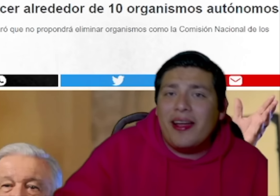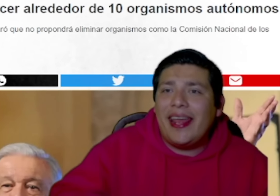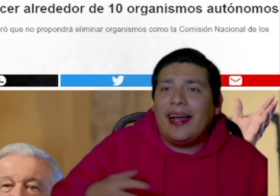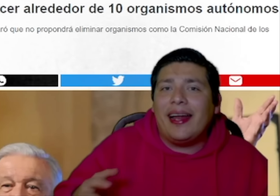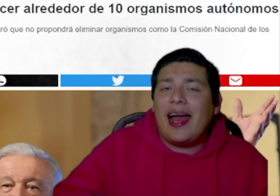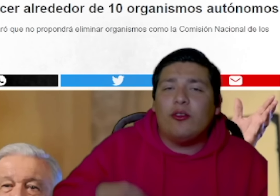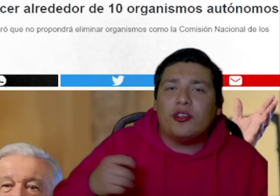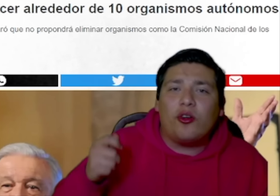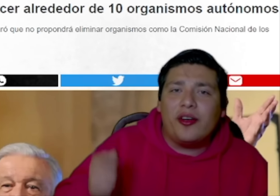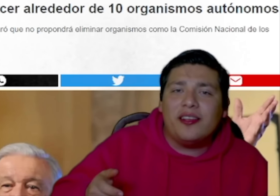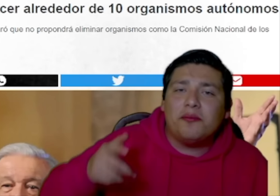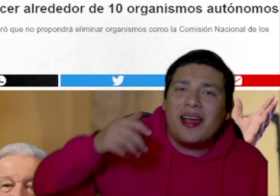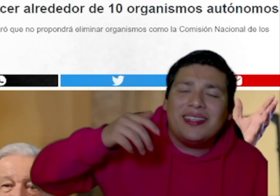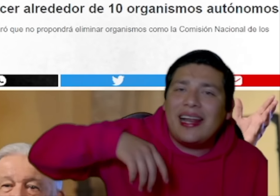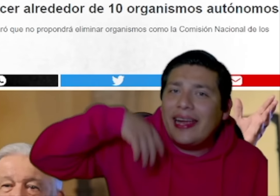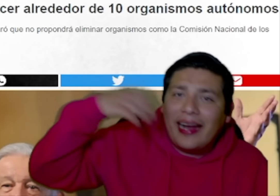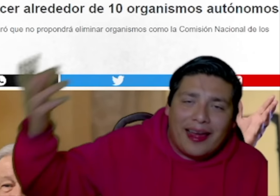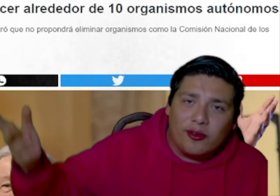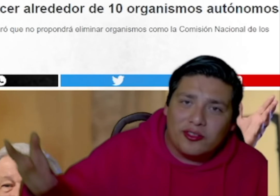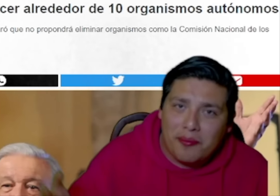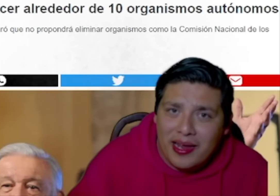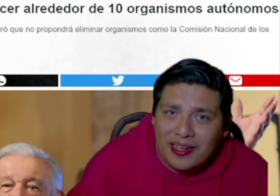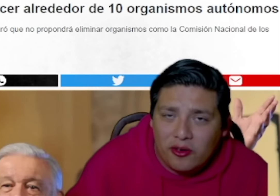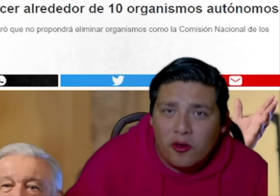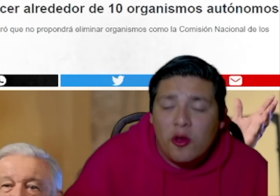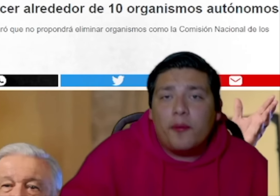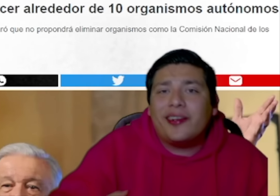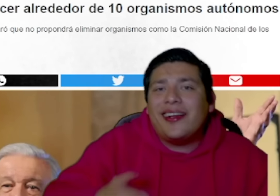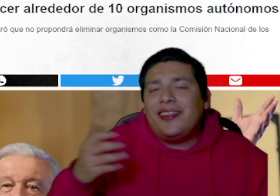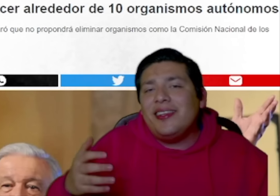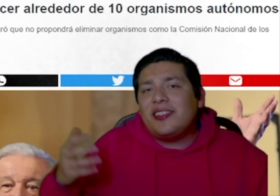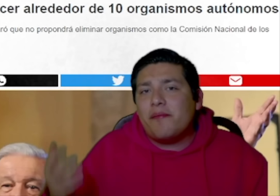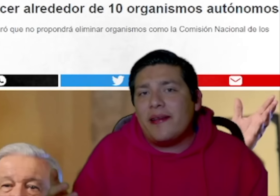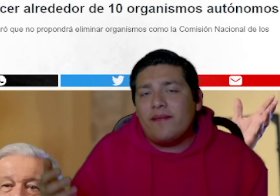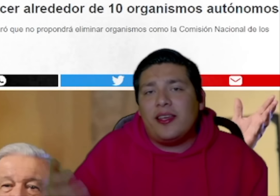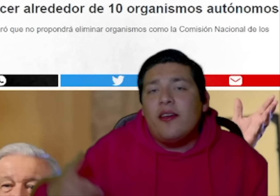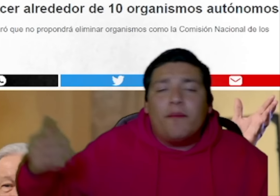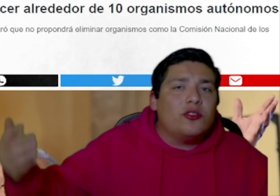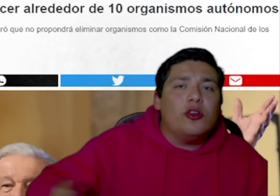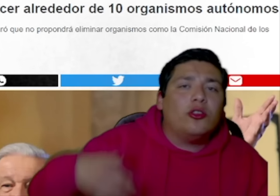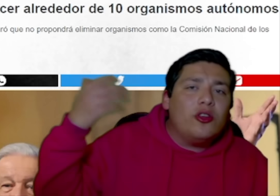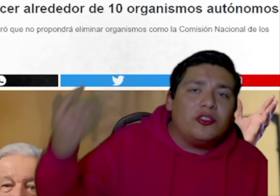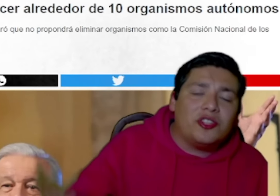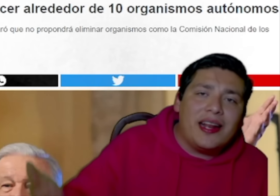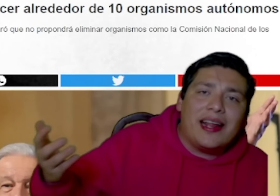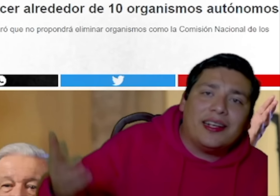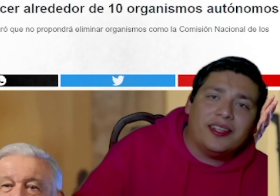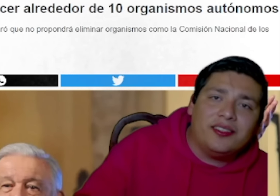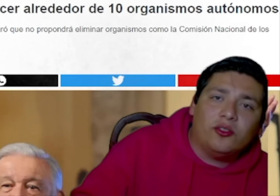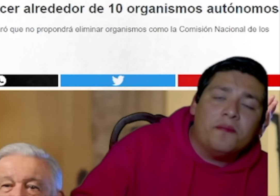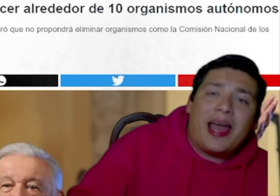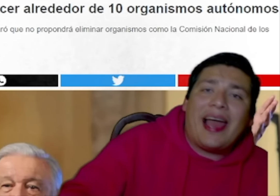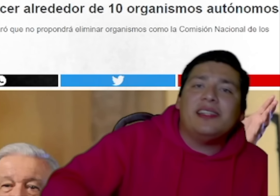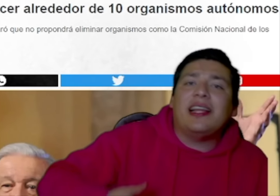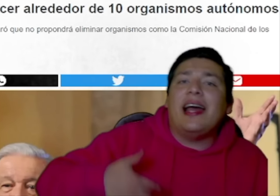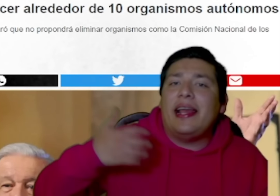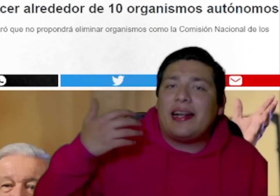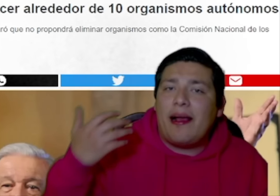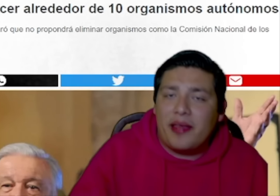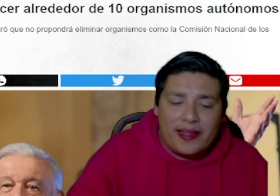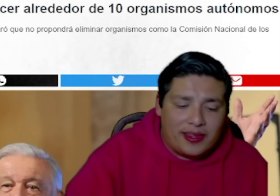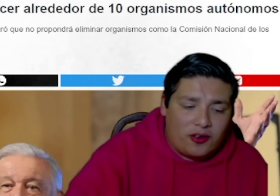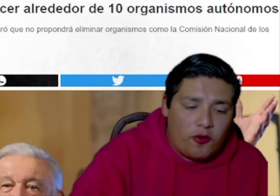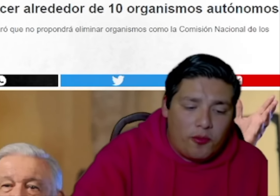todos, que iba a llegar a los rincones más alejados de México, porque tristemente pues no todos tienen acceso a